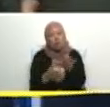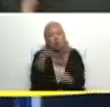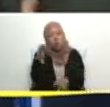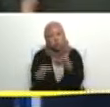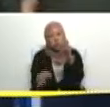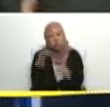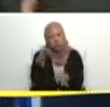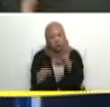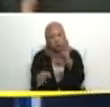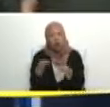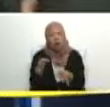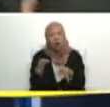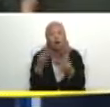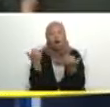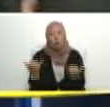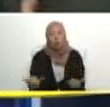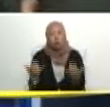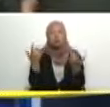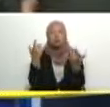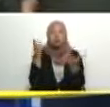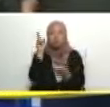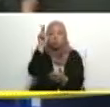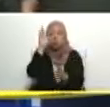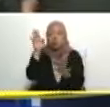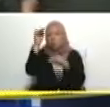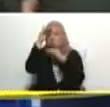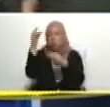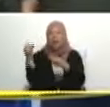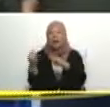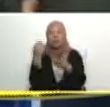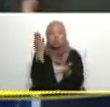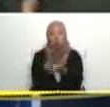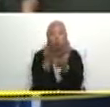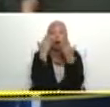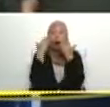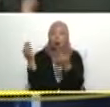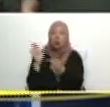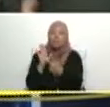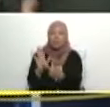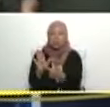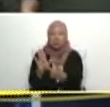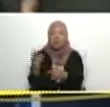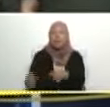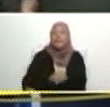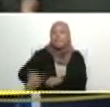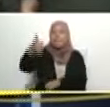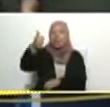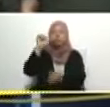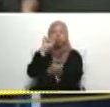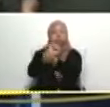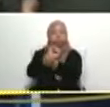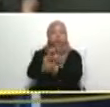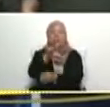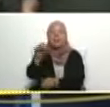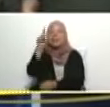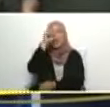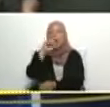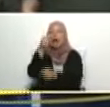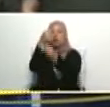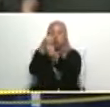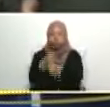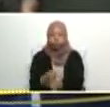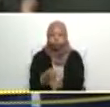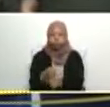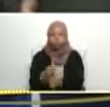justicia, para lo cual abogamos ante las instituciones competentes las máximas penas. Es